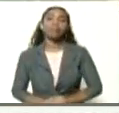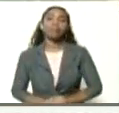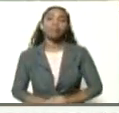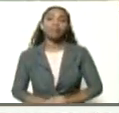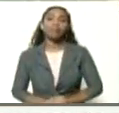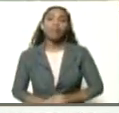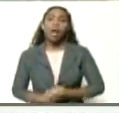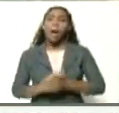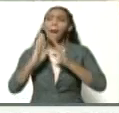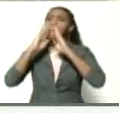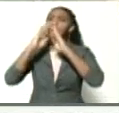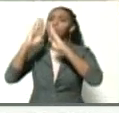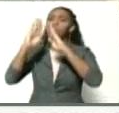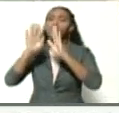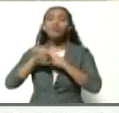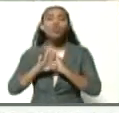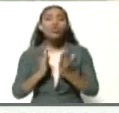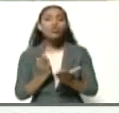Clamó al mundo